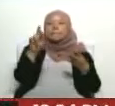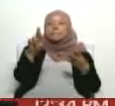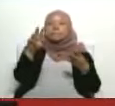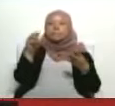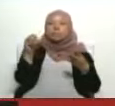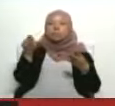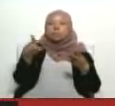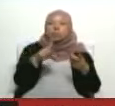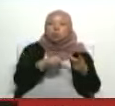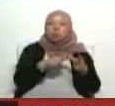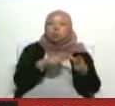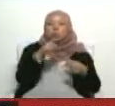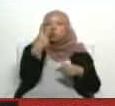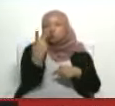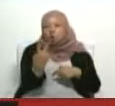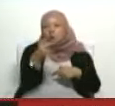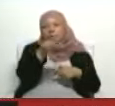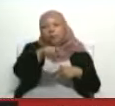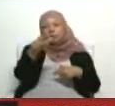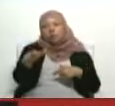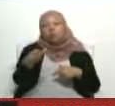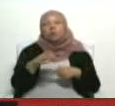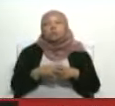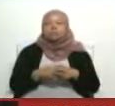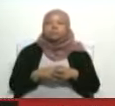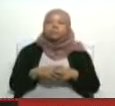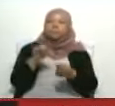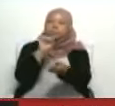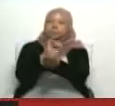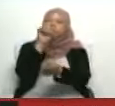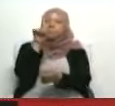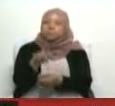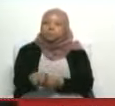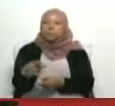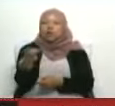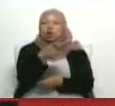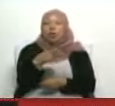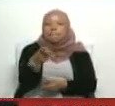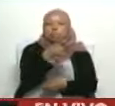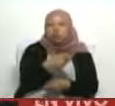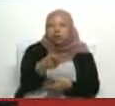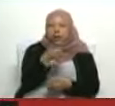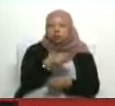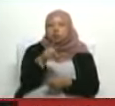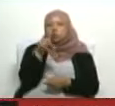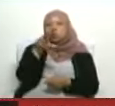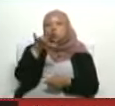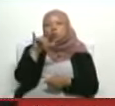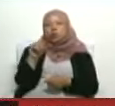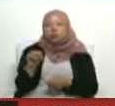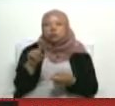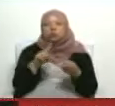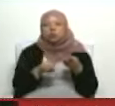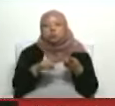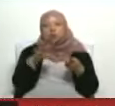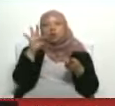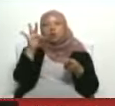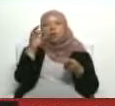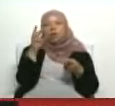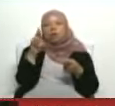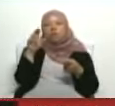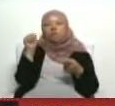y hay otros dos más con órdenes de aprehensión por capturar: Luis González y Franco